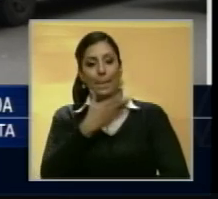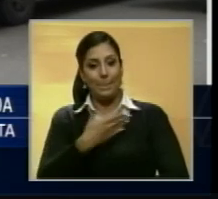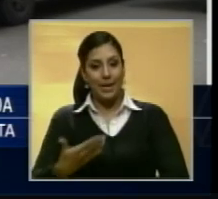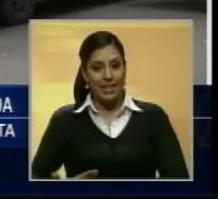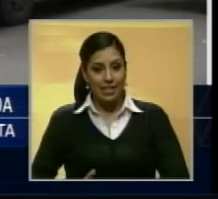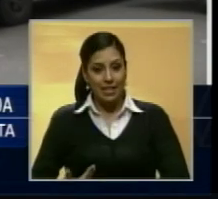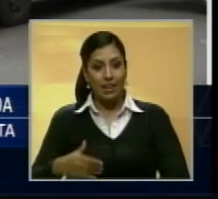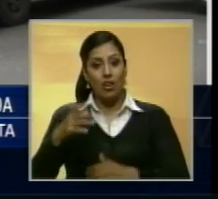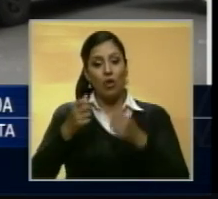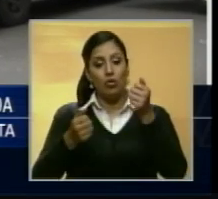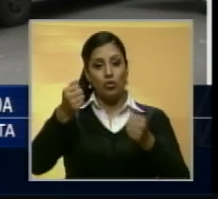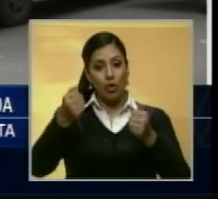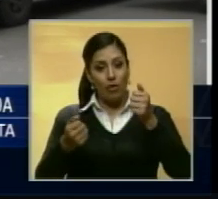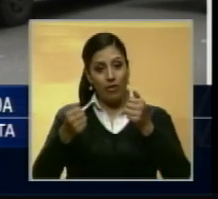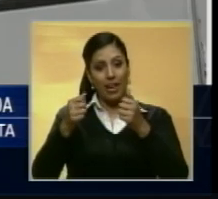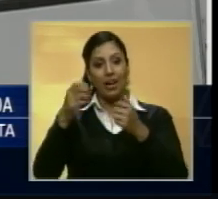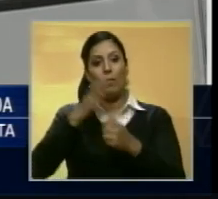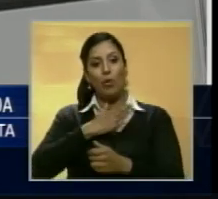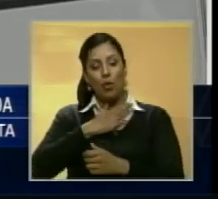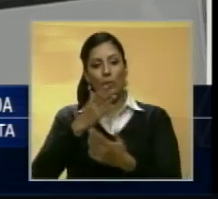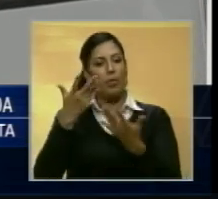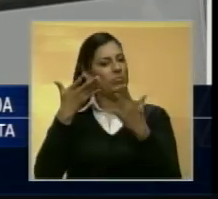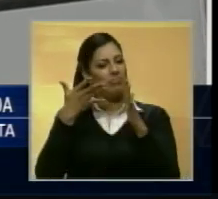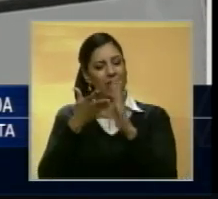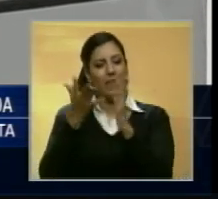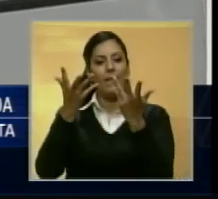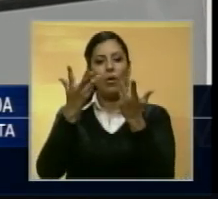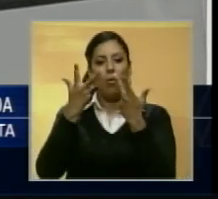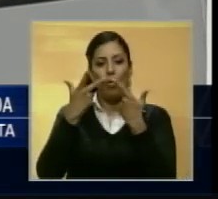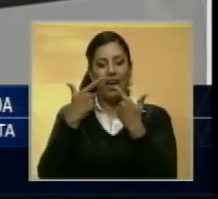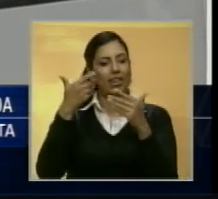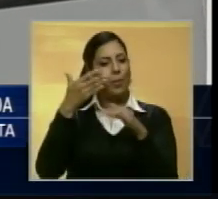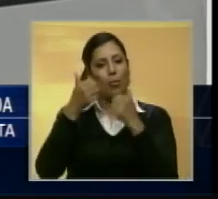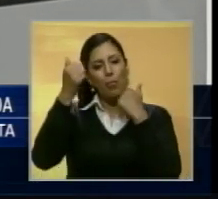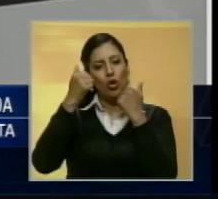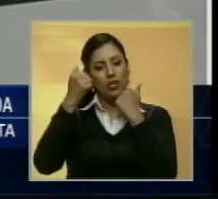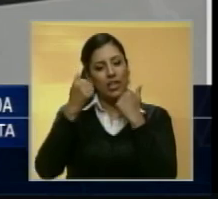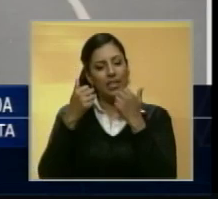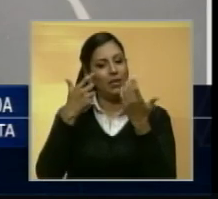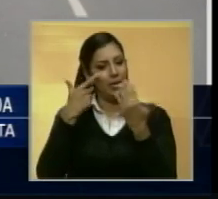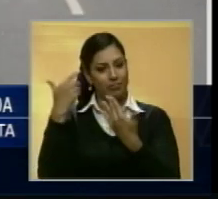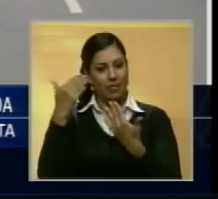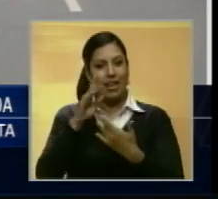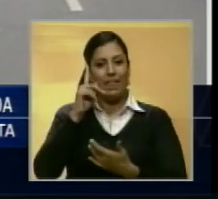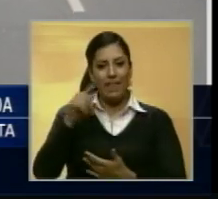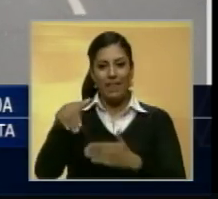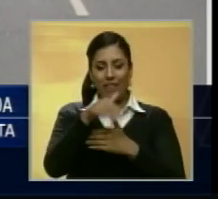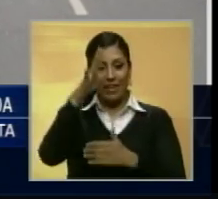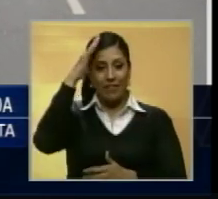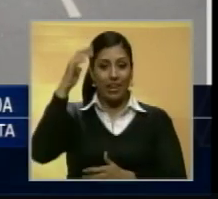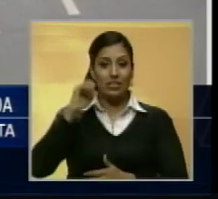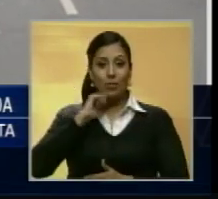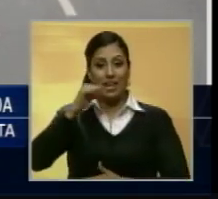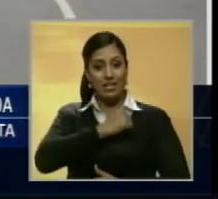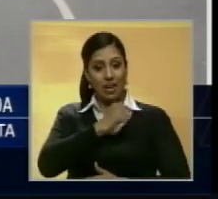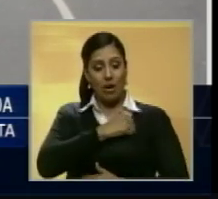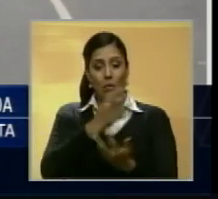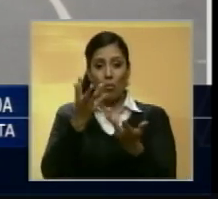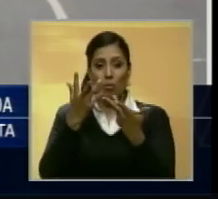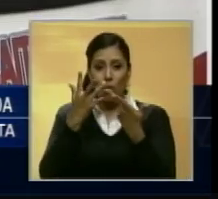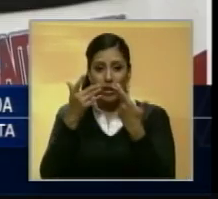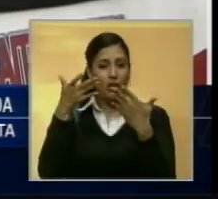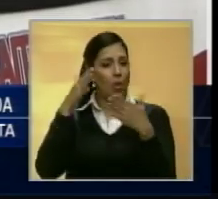la Unión de Conductores de la India, para que nos cuente el motivo de la protesta que vemos que se encuentra en la avenida Francisco de Miranda el día de hoy, para que nos